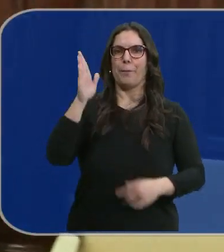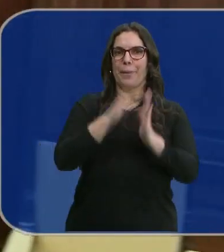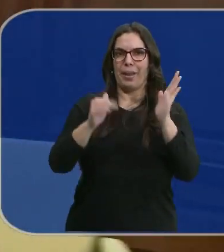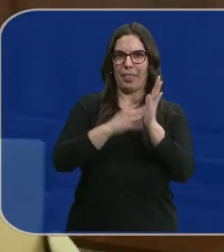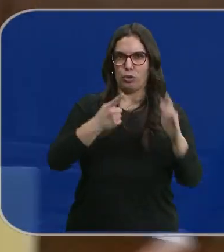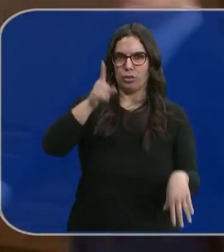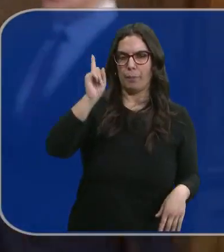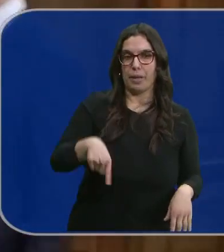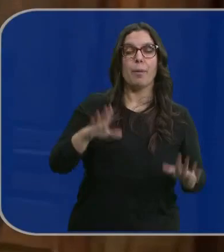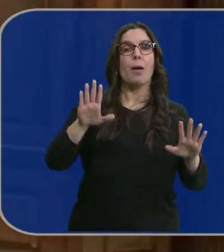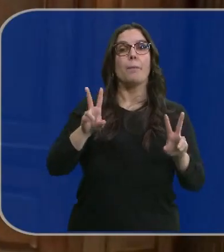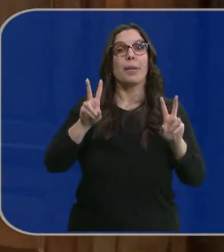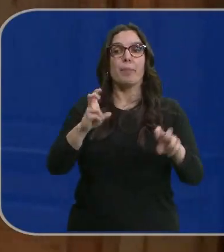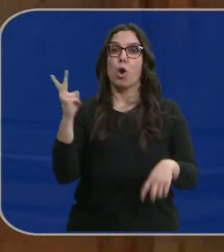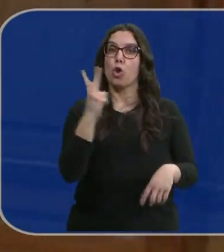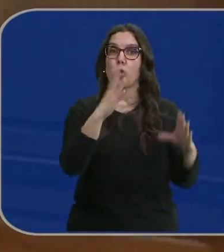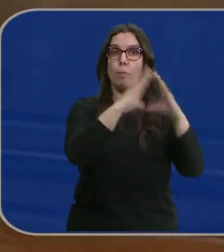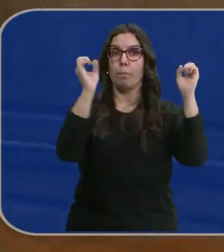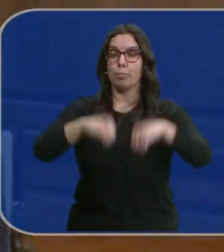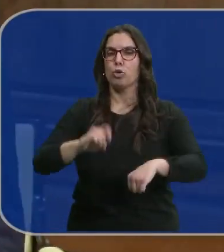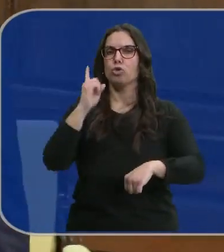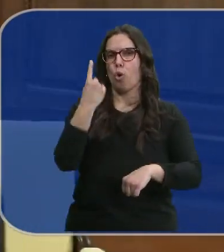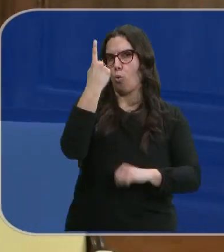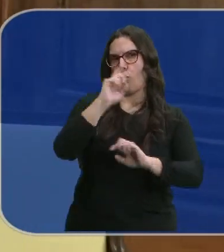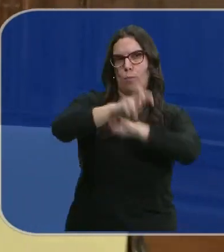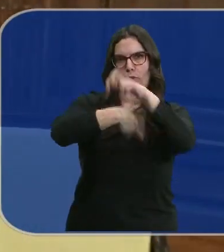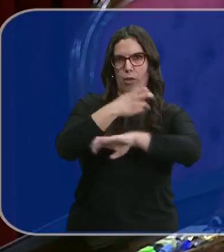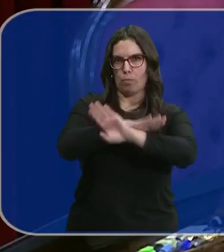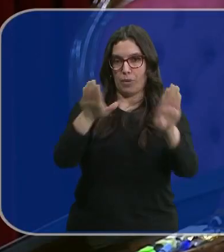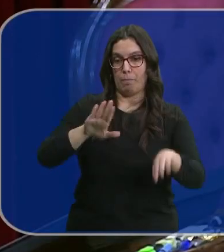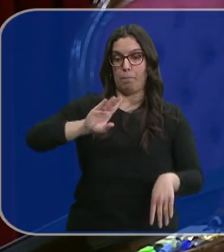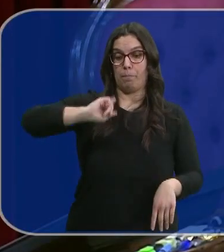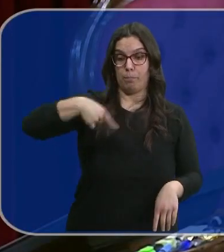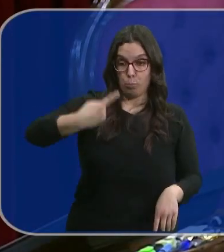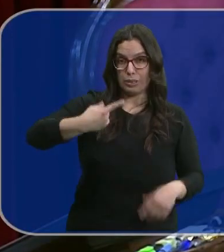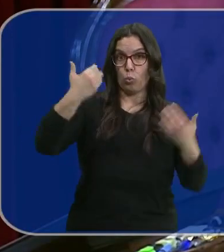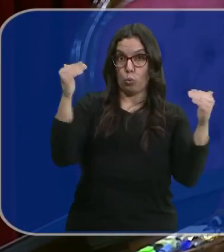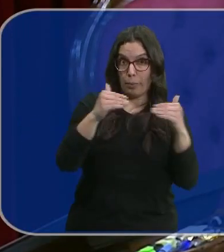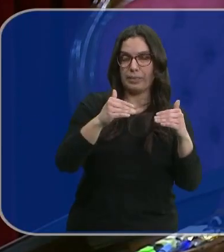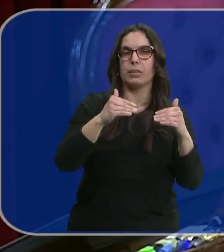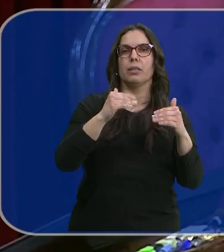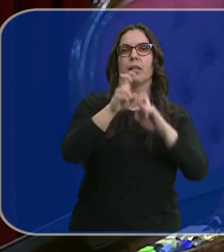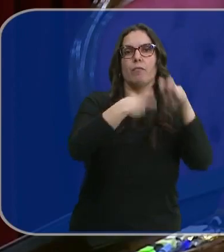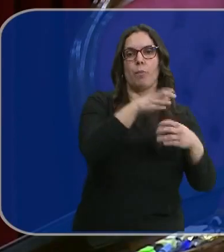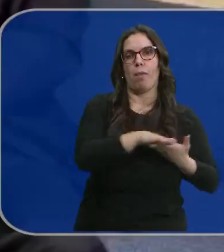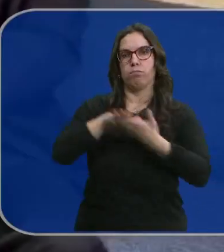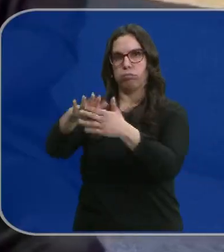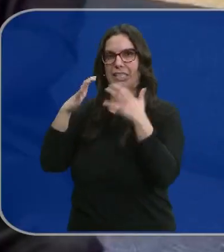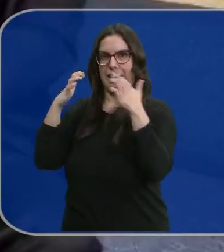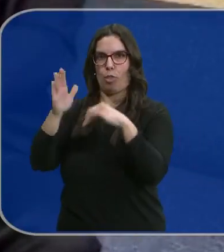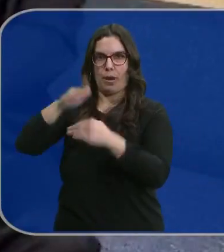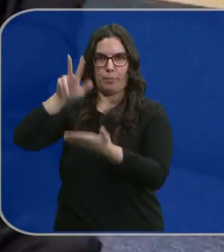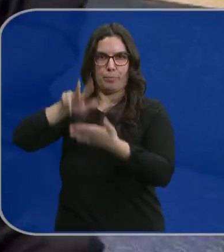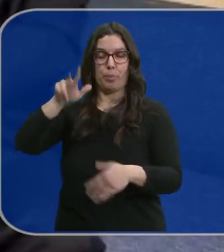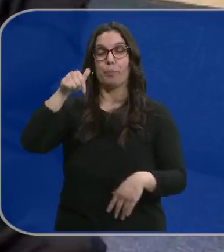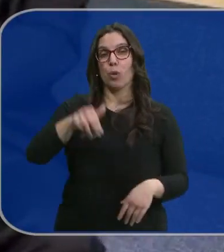principio PP y PSOE pactaron solo una modificación y, salvo sorpresa, será la que se apruebe el jueves y a continuación se envía al Senado. Hoy,